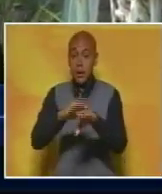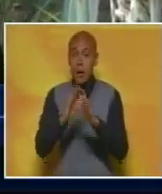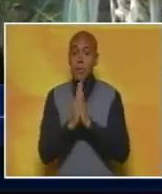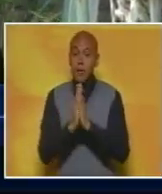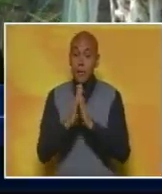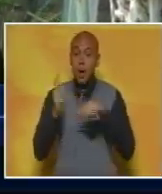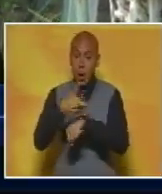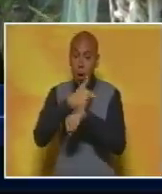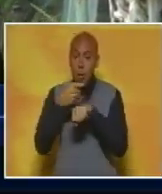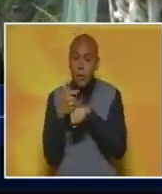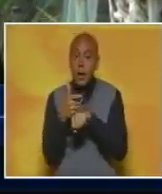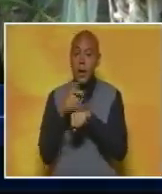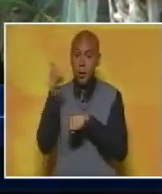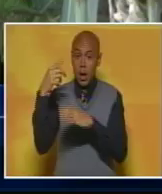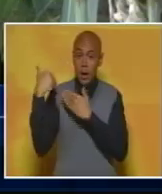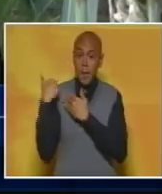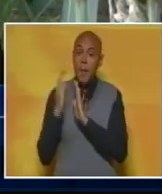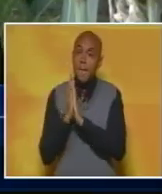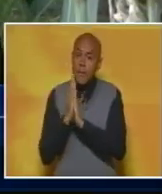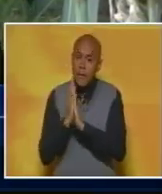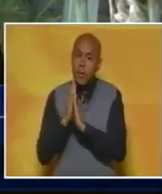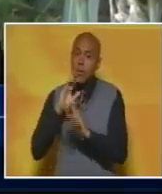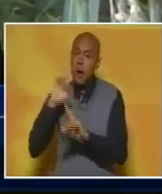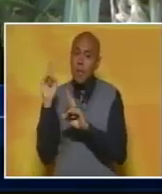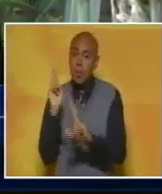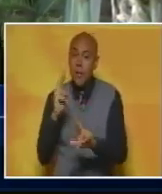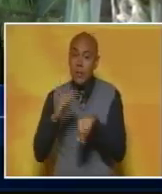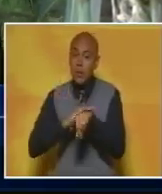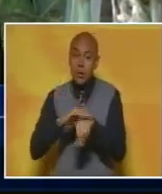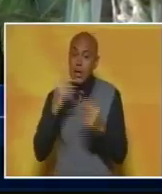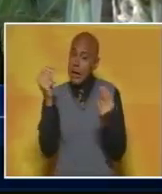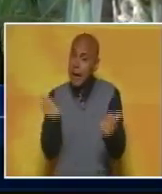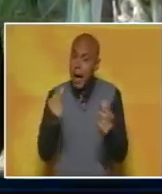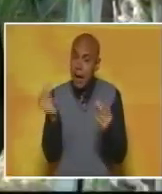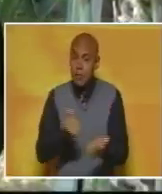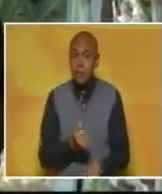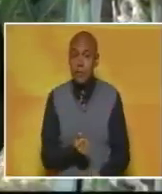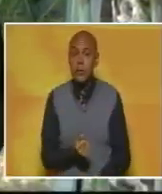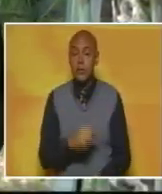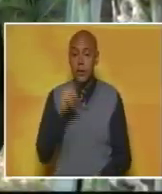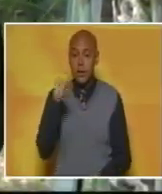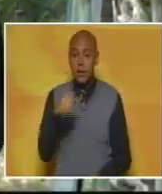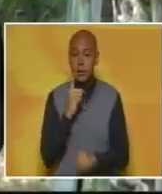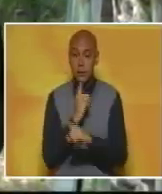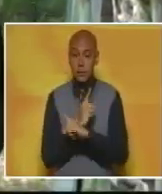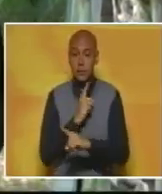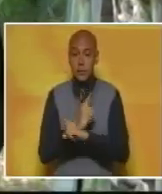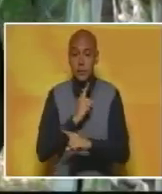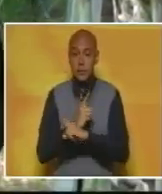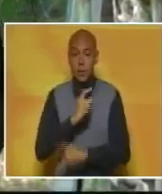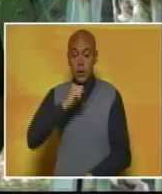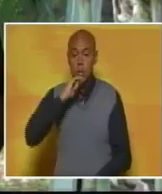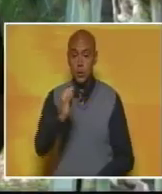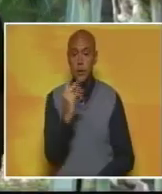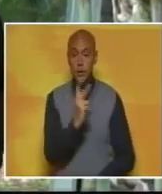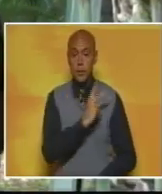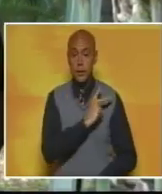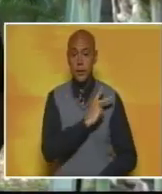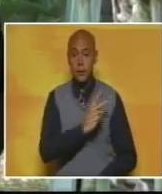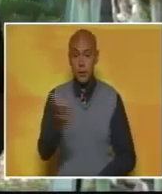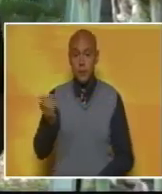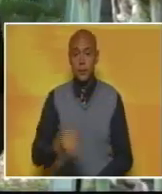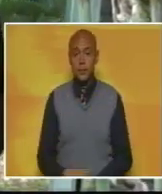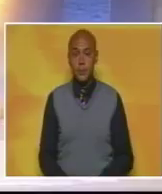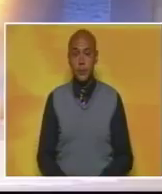los entes competentes a que le solventen esta situación lo más pronto posible. Desde el estado Monagas, Alexis Abreu,